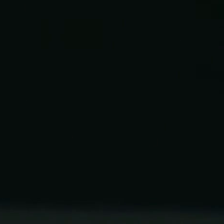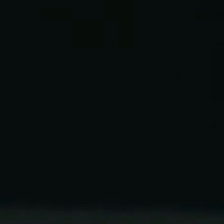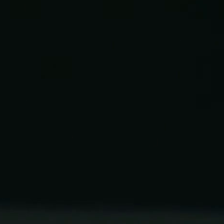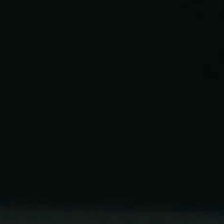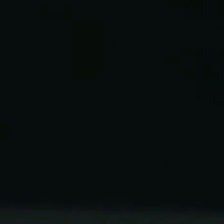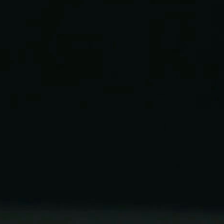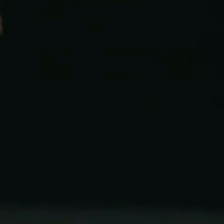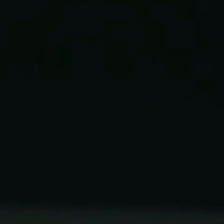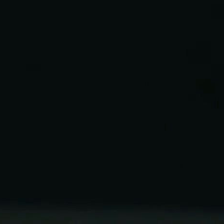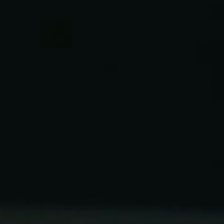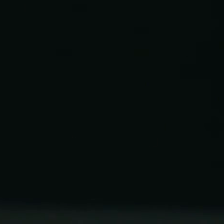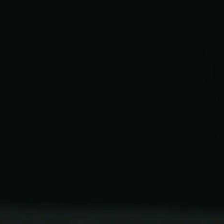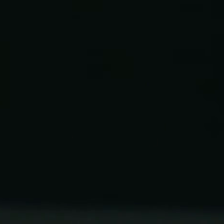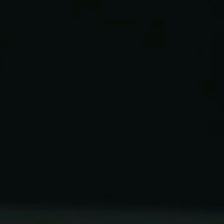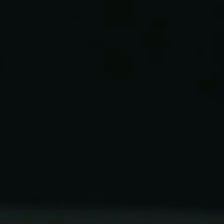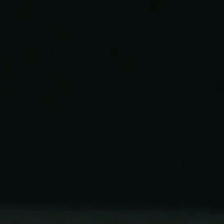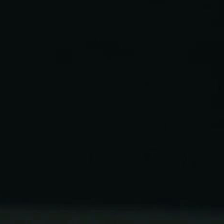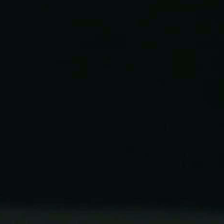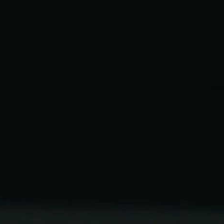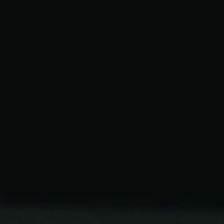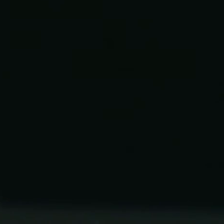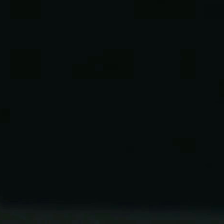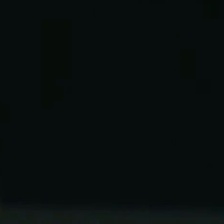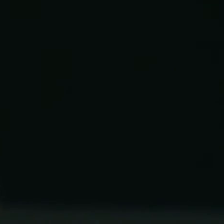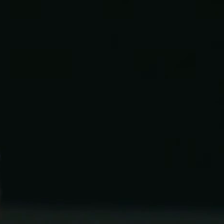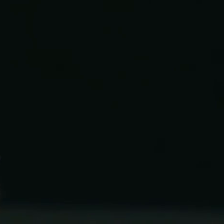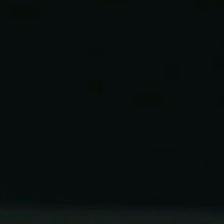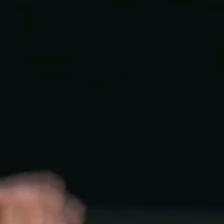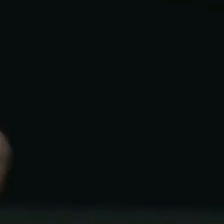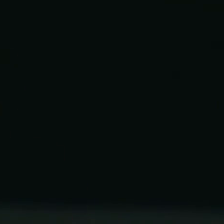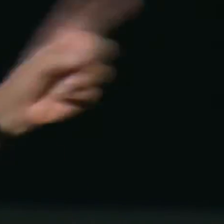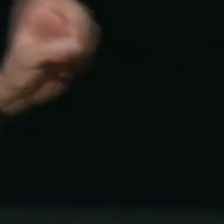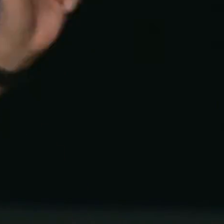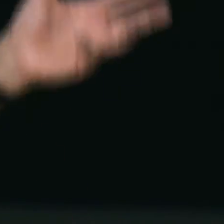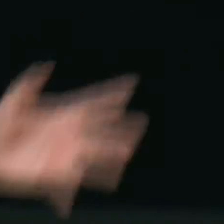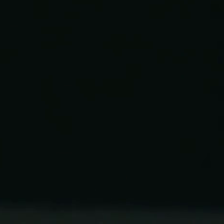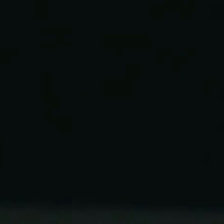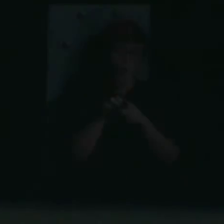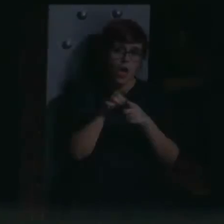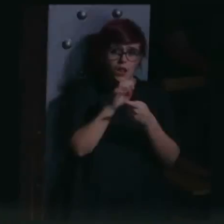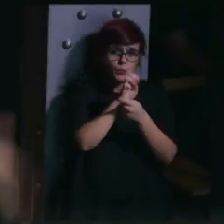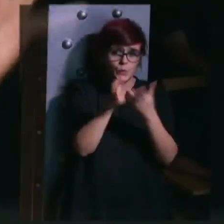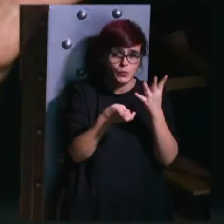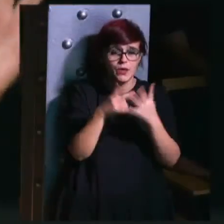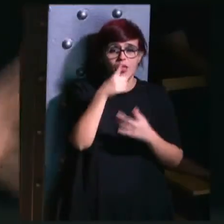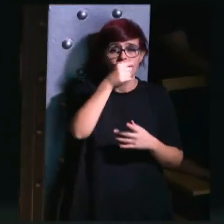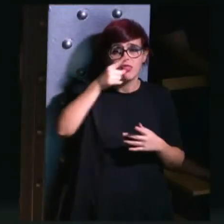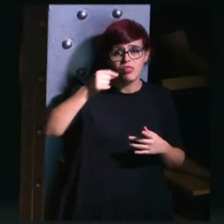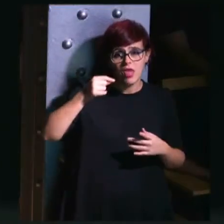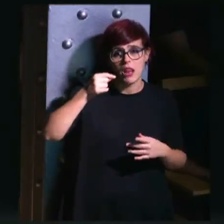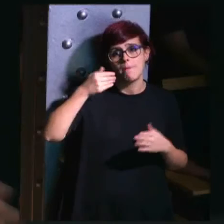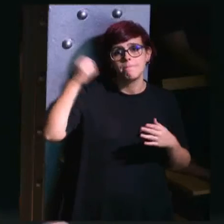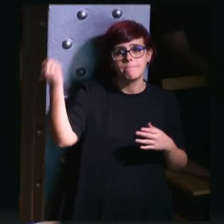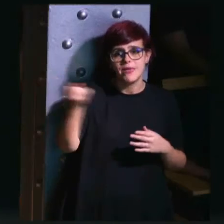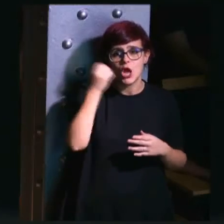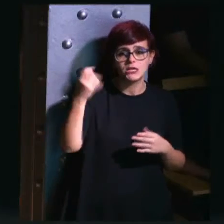movilidad inteligente, las videoconsolas y las de plataforma PC, el abanico, la horquilla, es entre 100 millones de usuarios